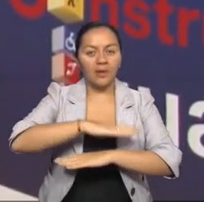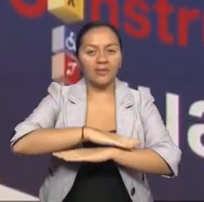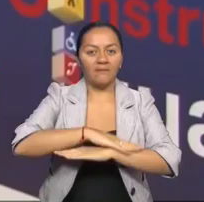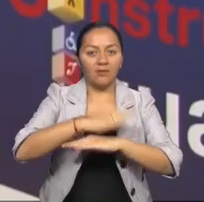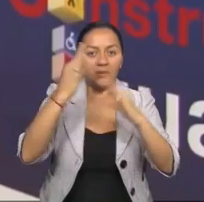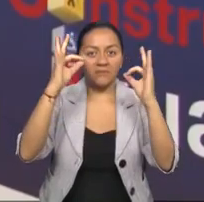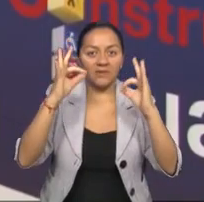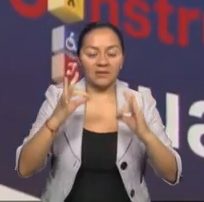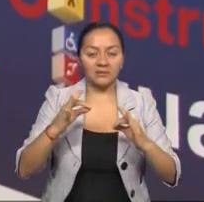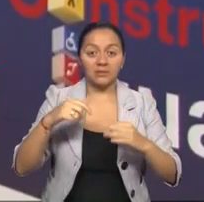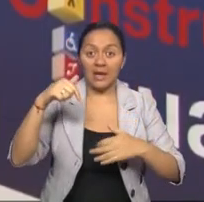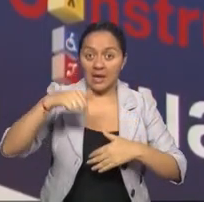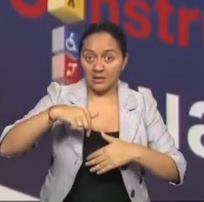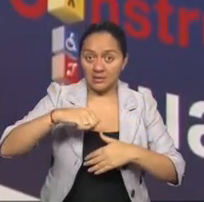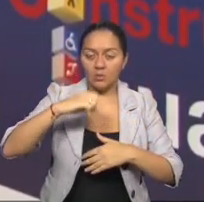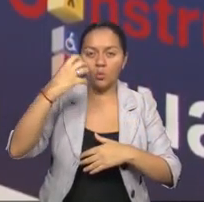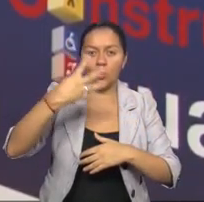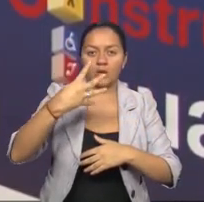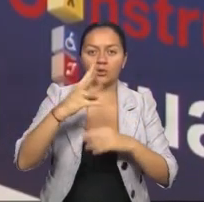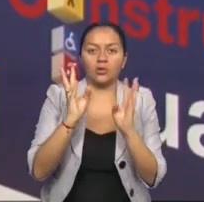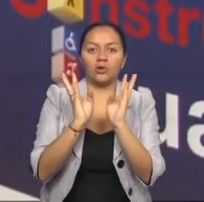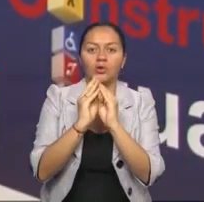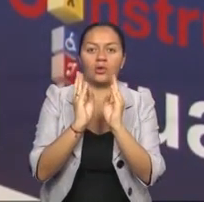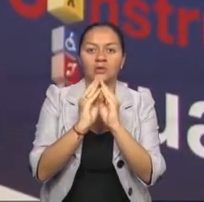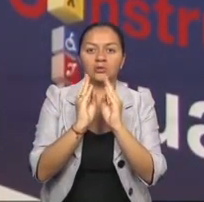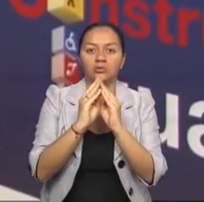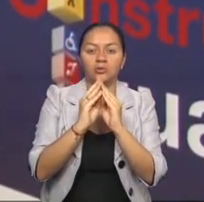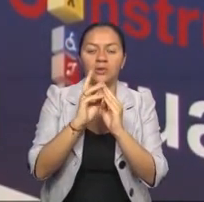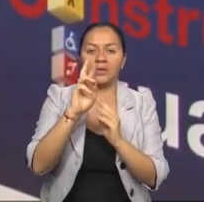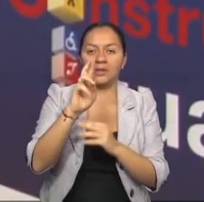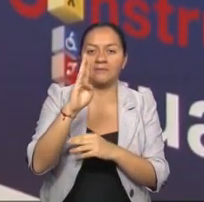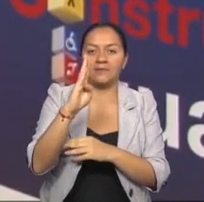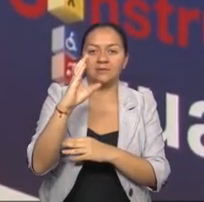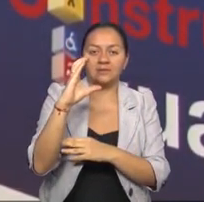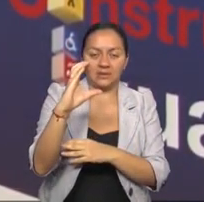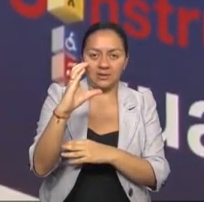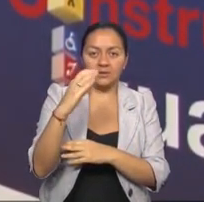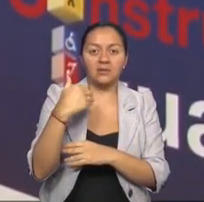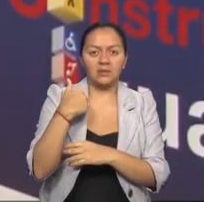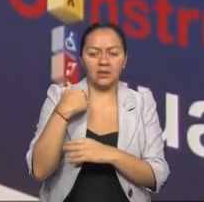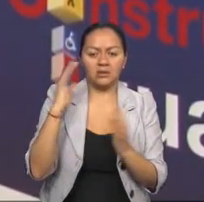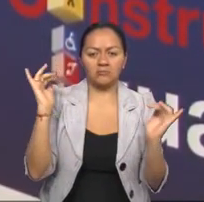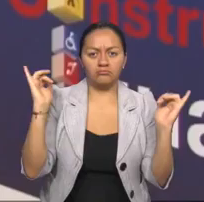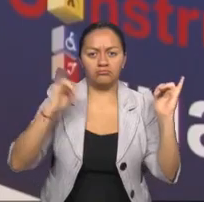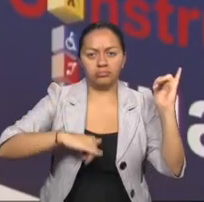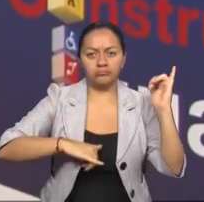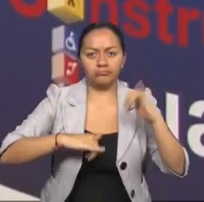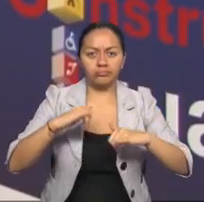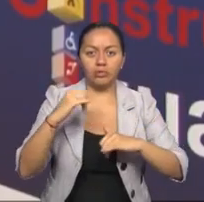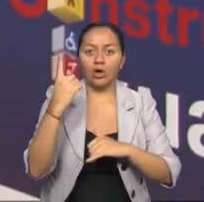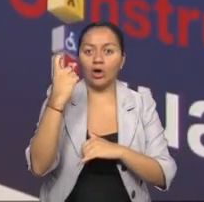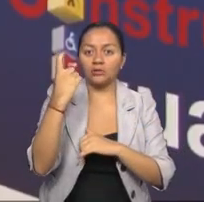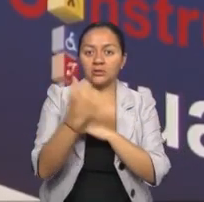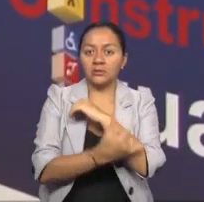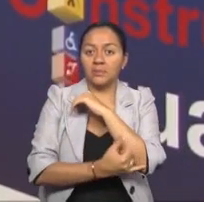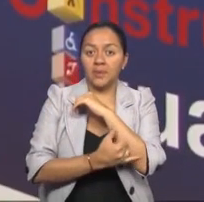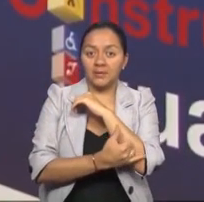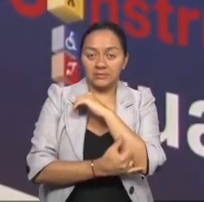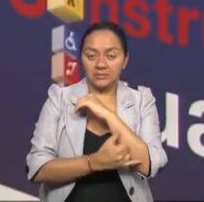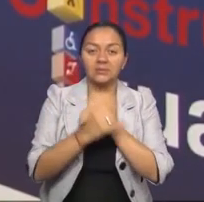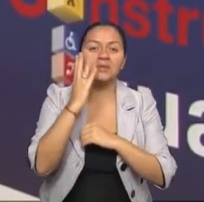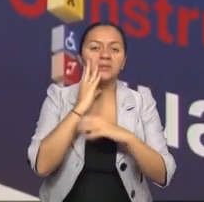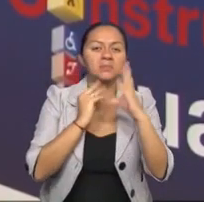congreso continental de rehabilitación basada en la comunidad contamos componentes de 11 países que han venido a compartir con nosotros las diferentes experiencias